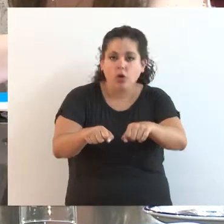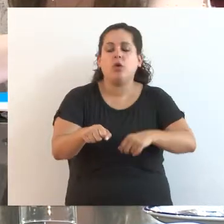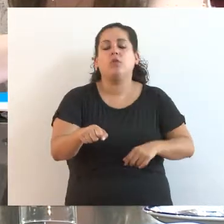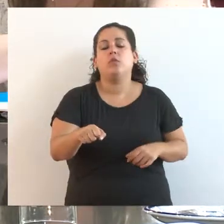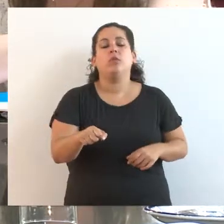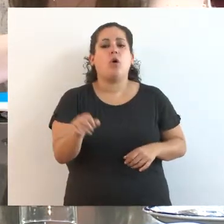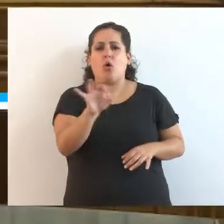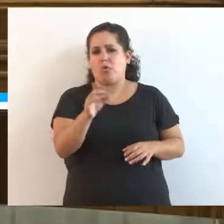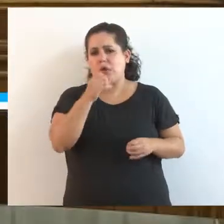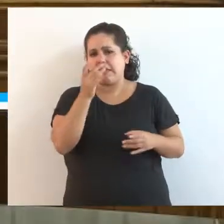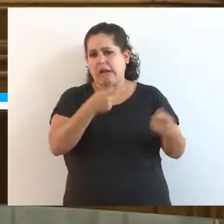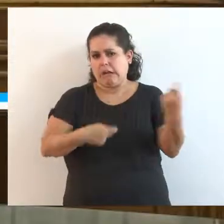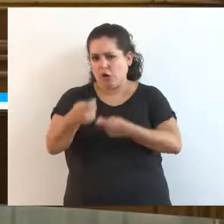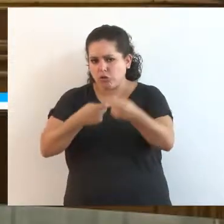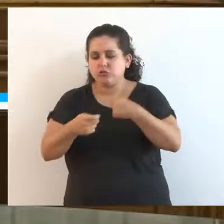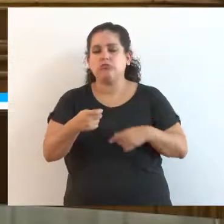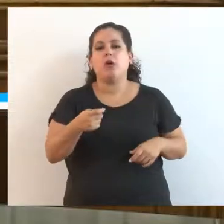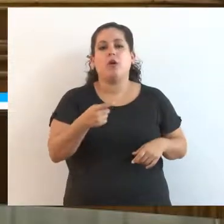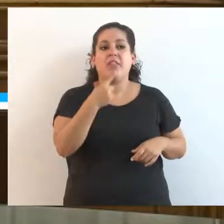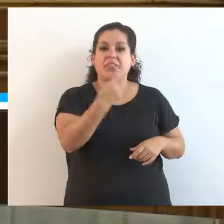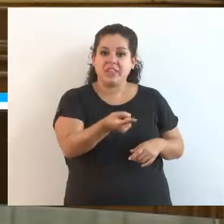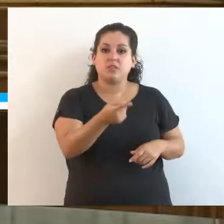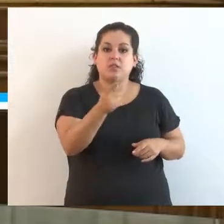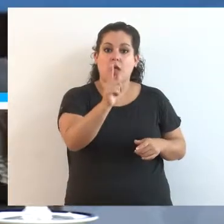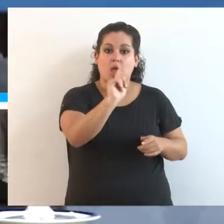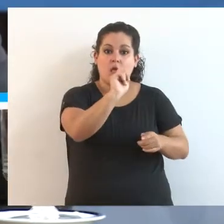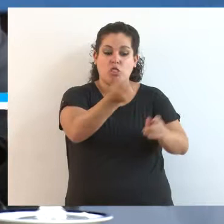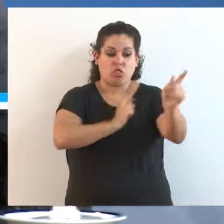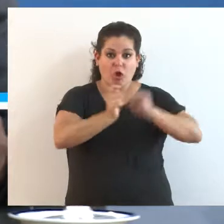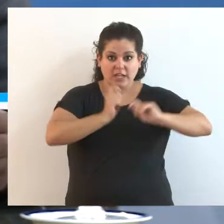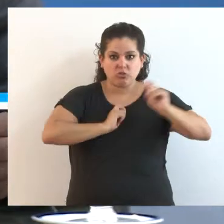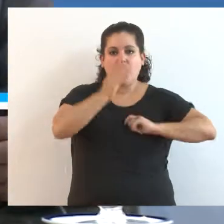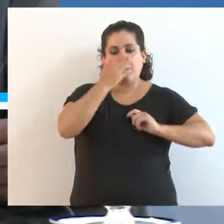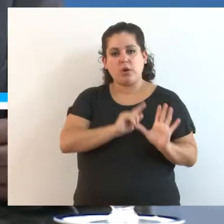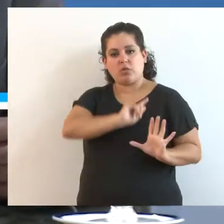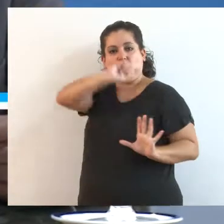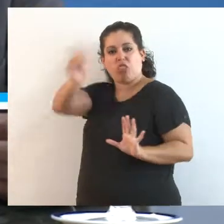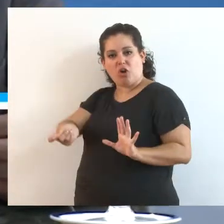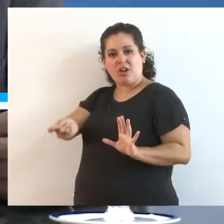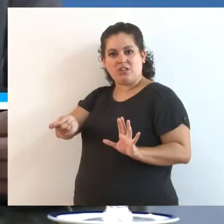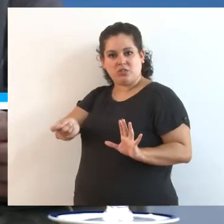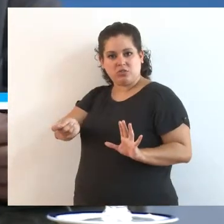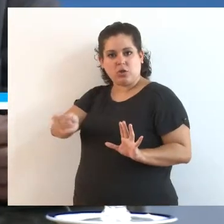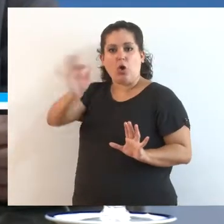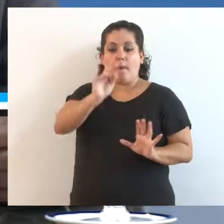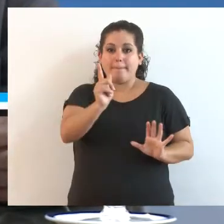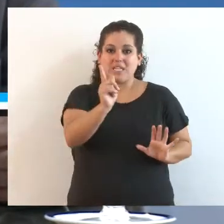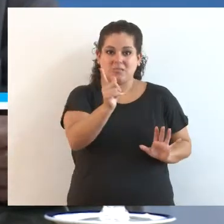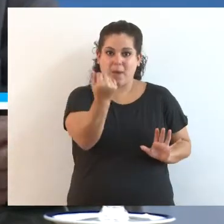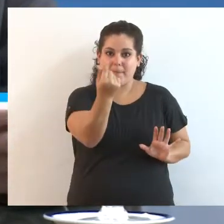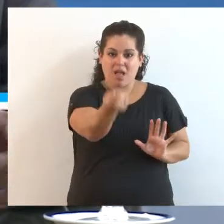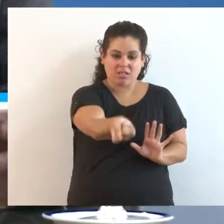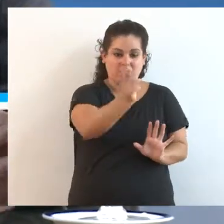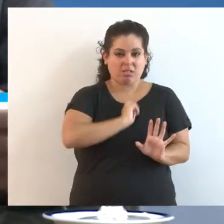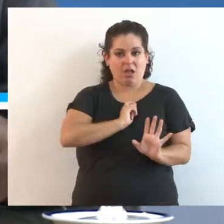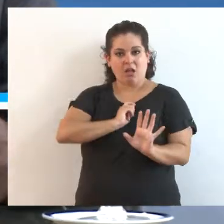El supermercado o el hipermercado o el que sea, aduce que después lo va a donar y va a duplicar o va a